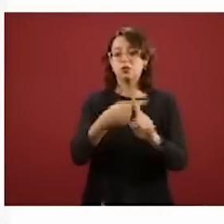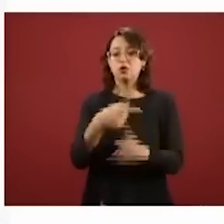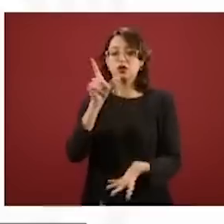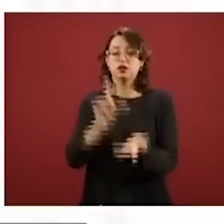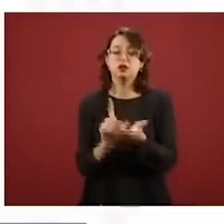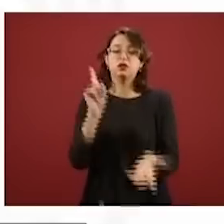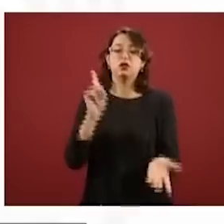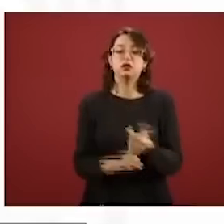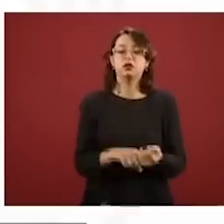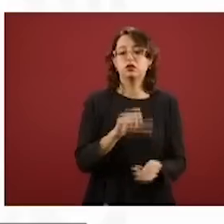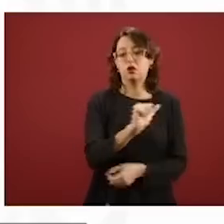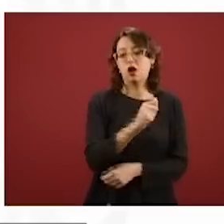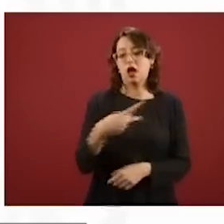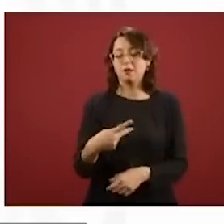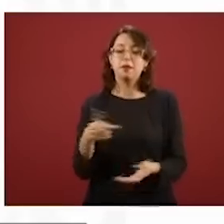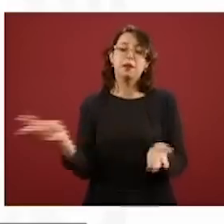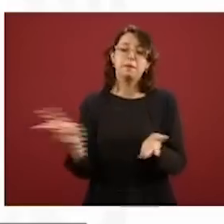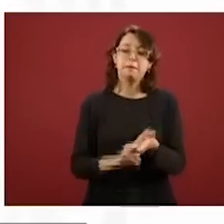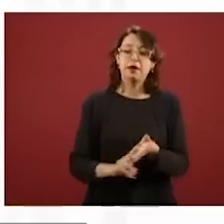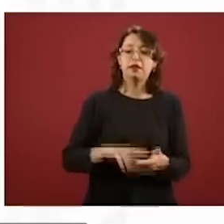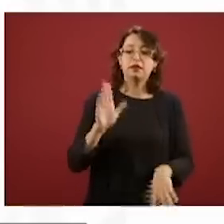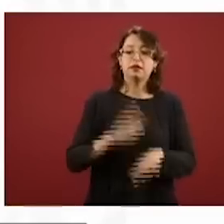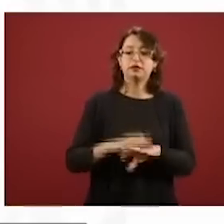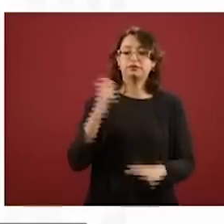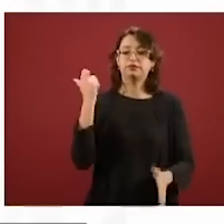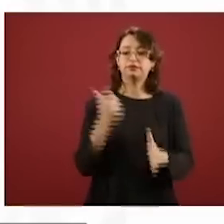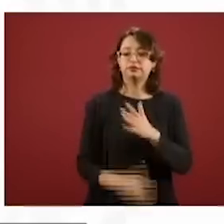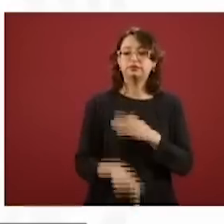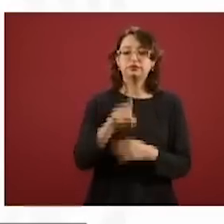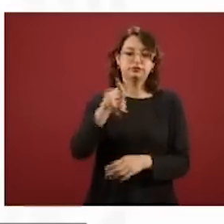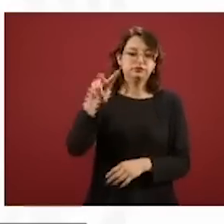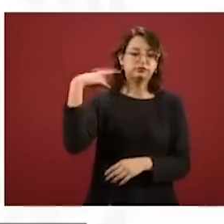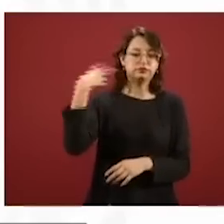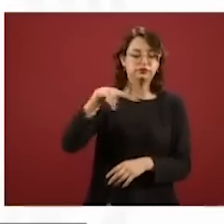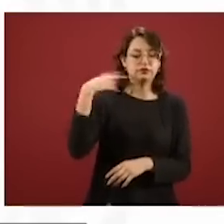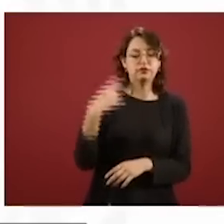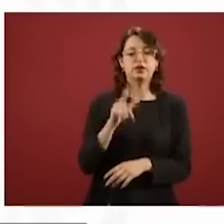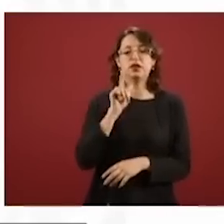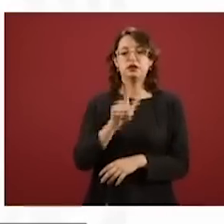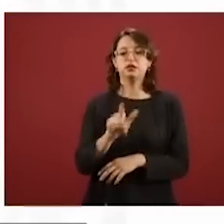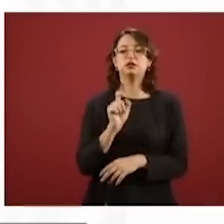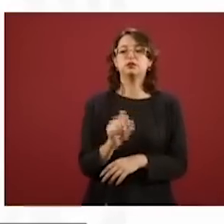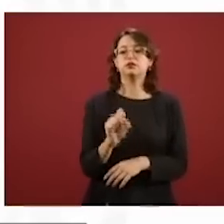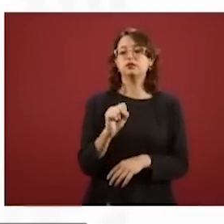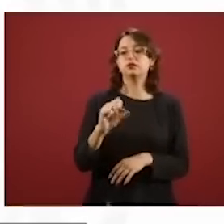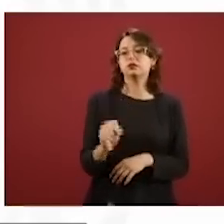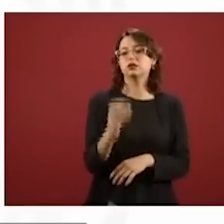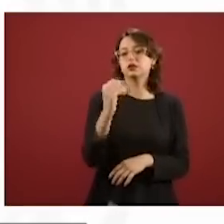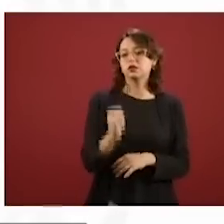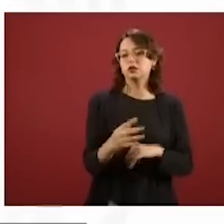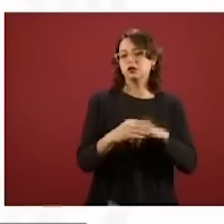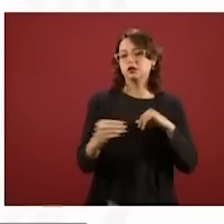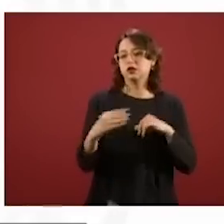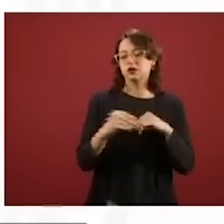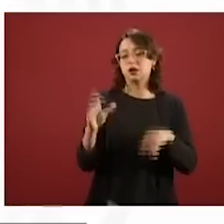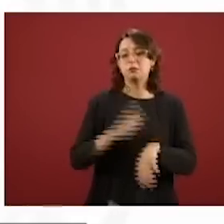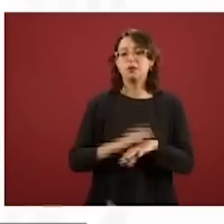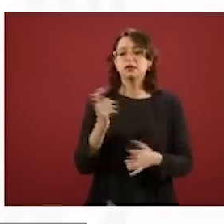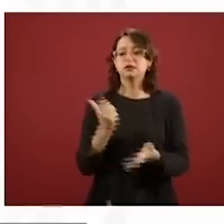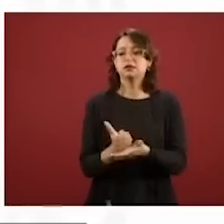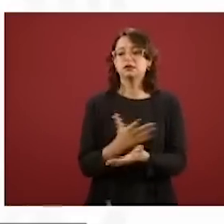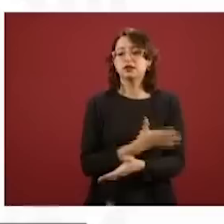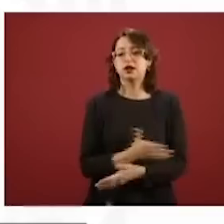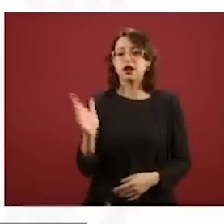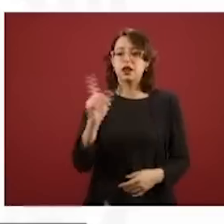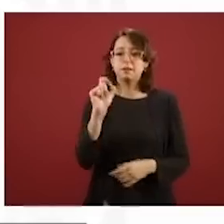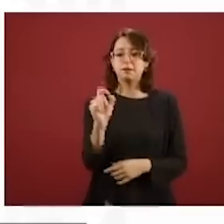la gasolina regular más barata, la encontramos en Coatzacoalcos, Veracruz, a 17 pesos con 69 centavos y la más cara